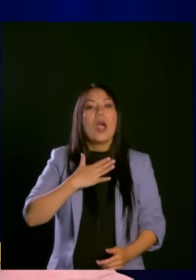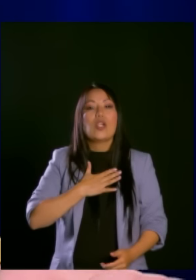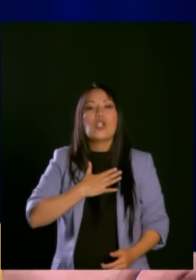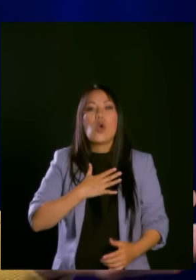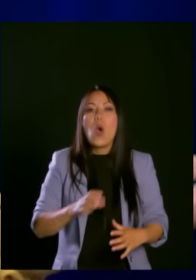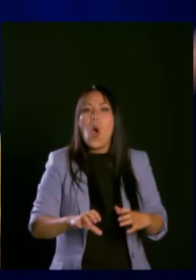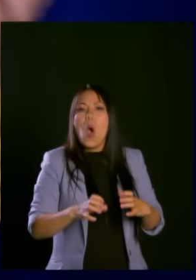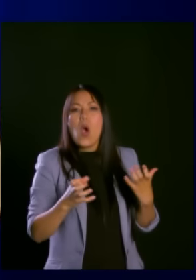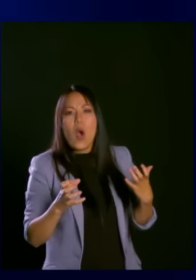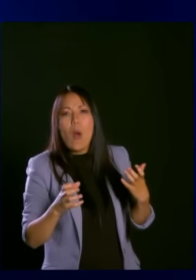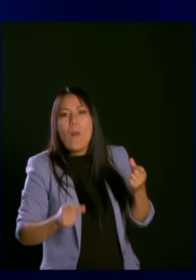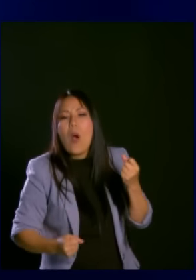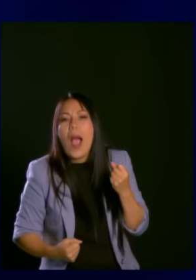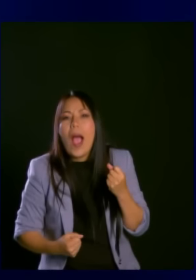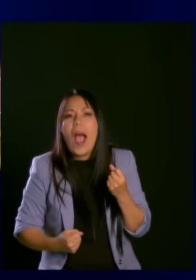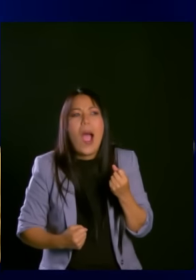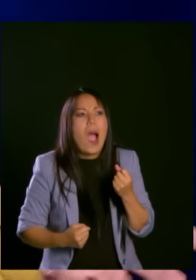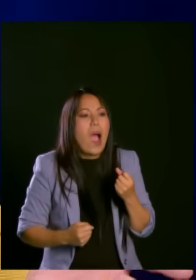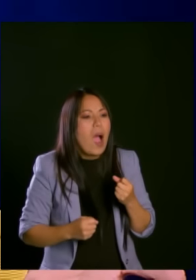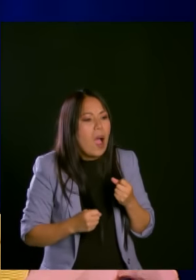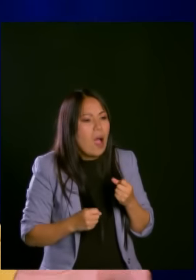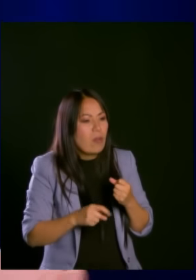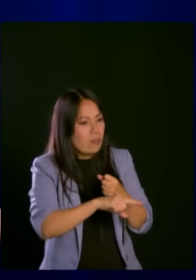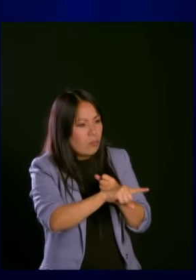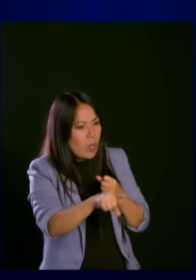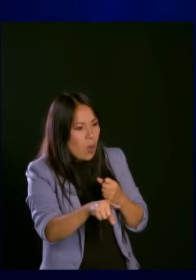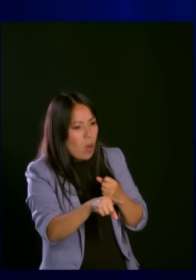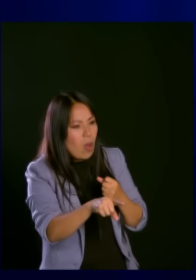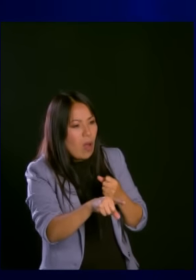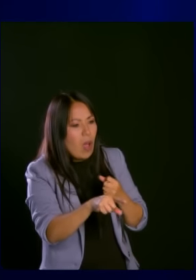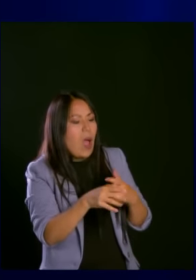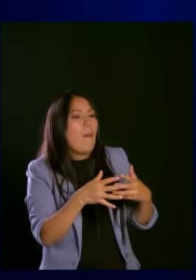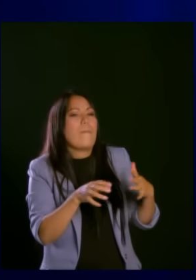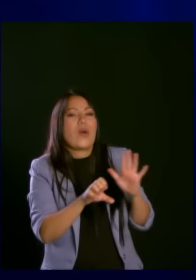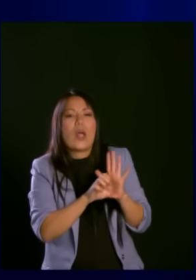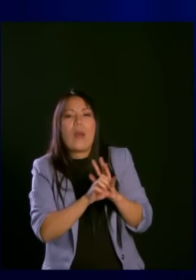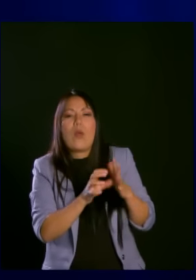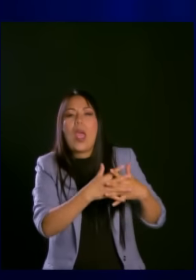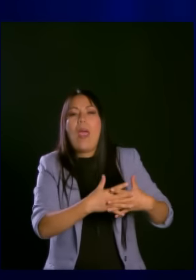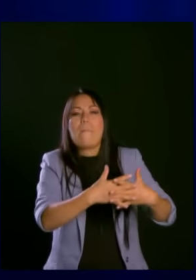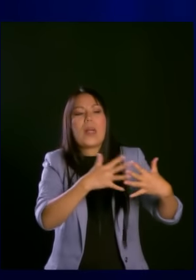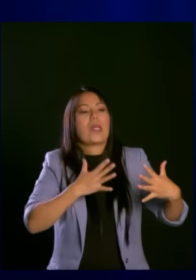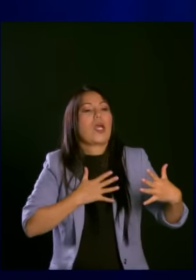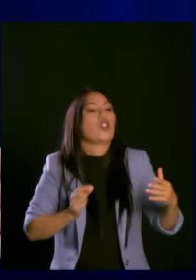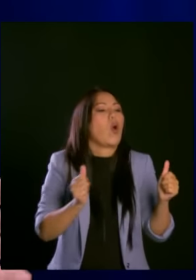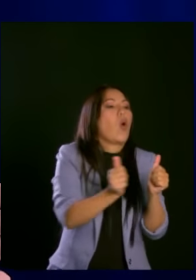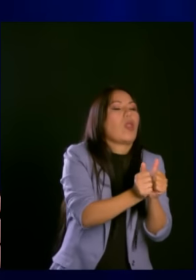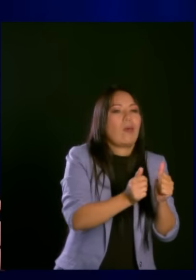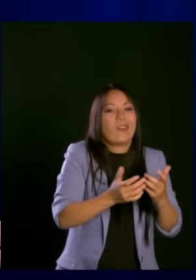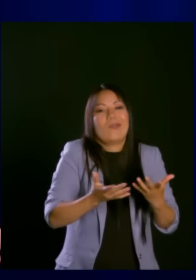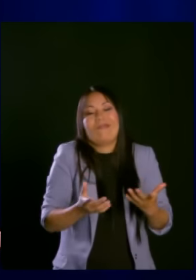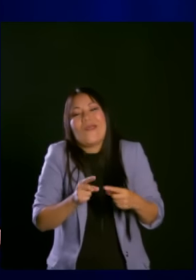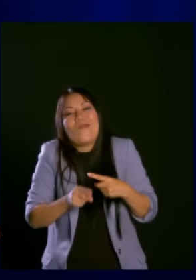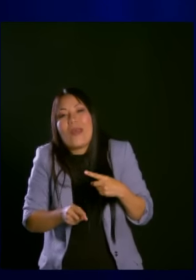emprendimiento. Yo puedo tratar con el emprendedor, con su carácter, con los rasgos de carácter que debe tener y cuáles no debe